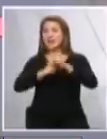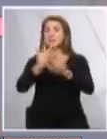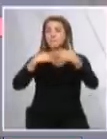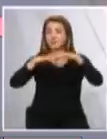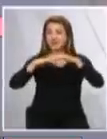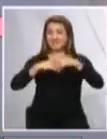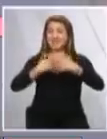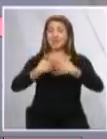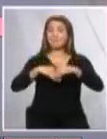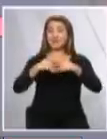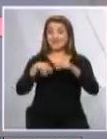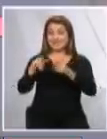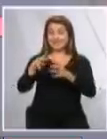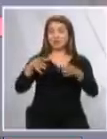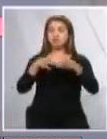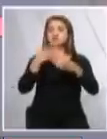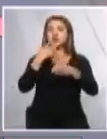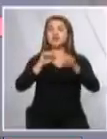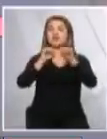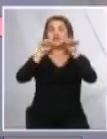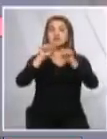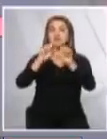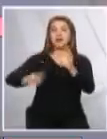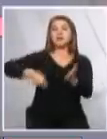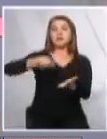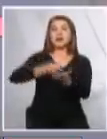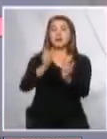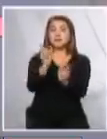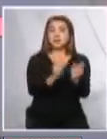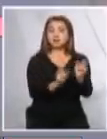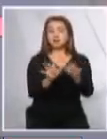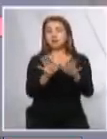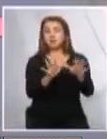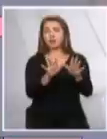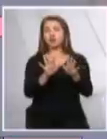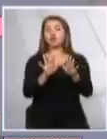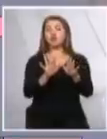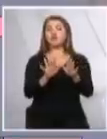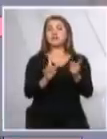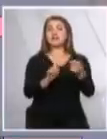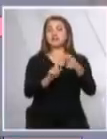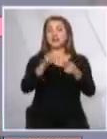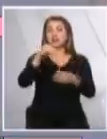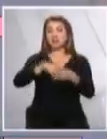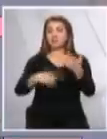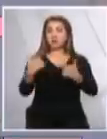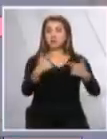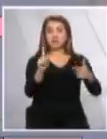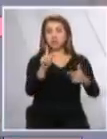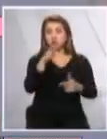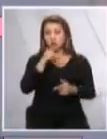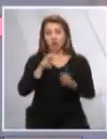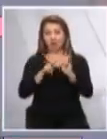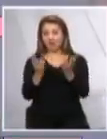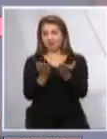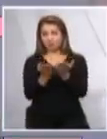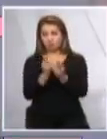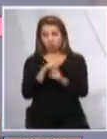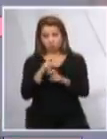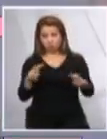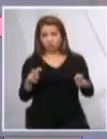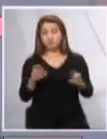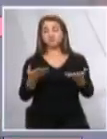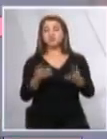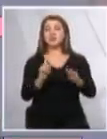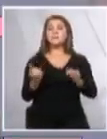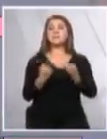porque obviamente da la impresión que era un sistema para financiar a personas que estaban alrededor de la política y no haciendo efectivamente estudios. Creo que detrás de la idea